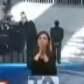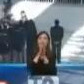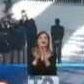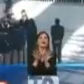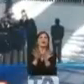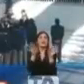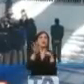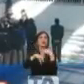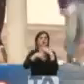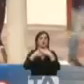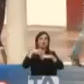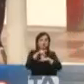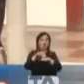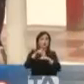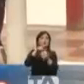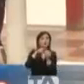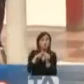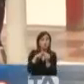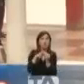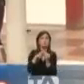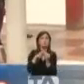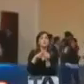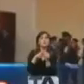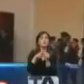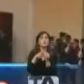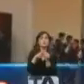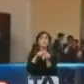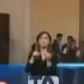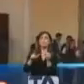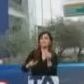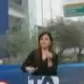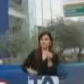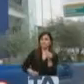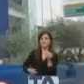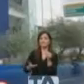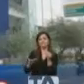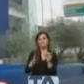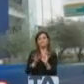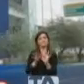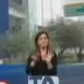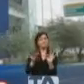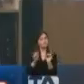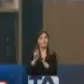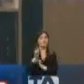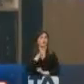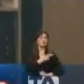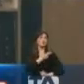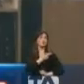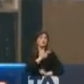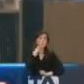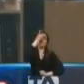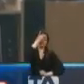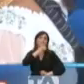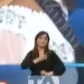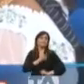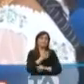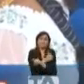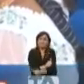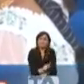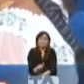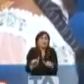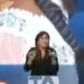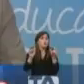Distrito Metropolitano de Quito bajo consideraciones de salubridad. Las universidades tienen autonomía para decidir según